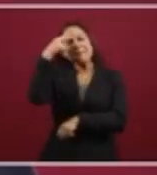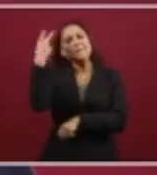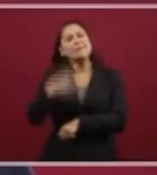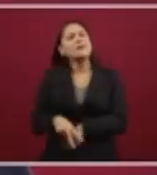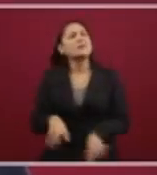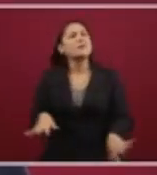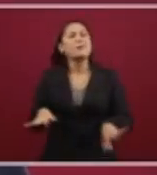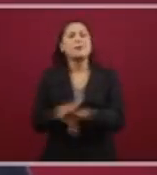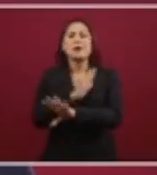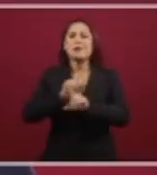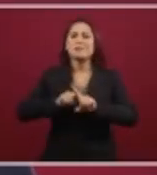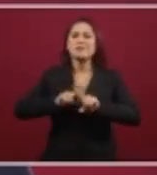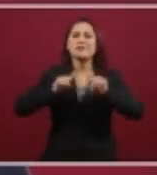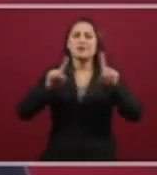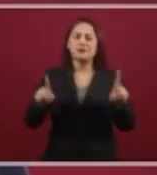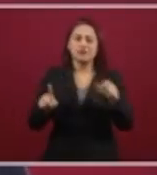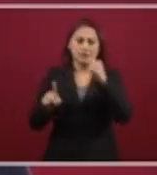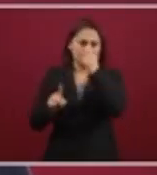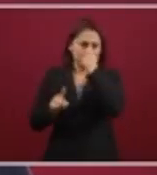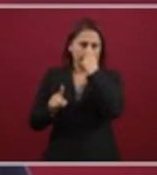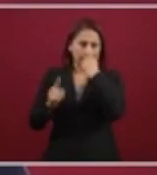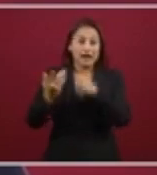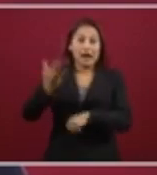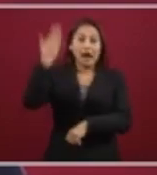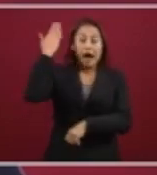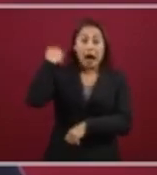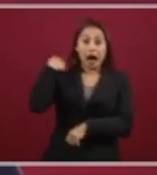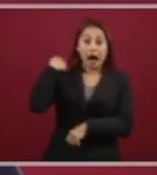la corrupción imperante,